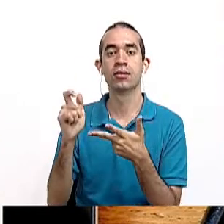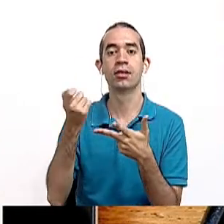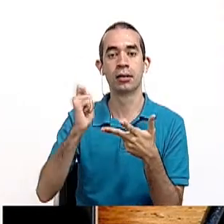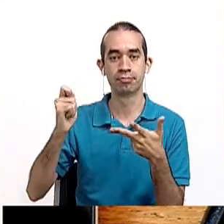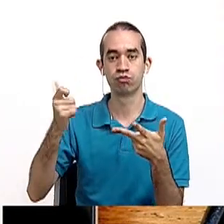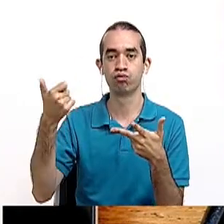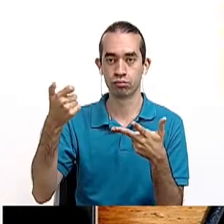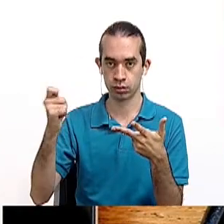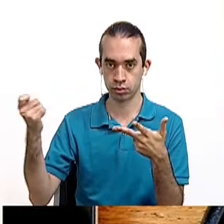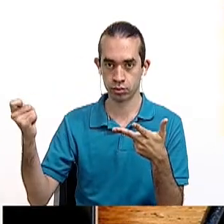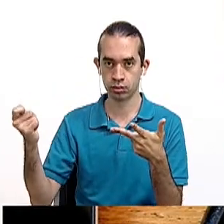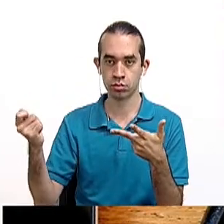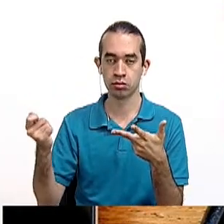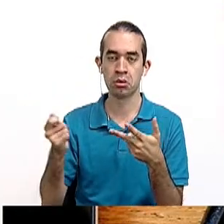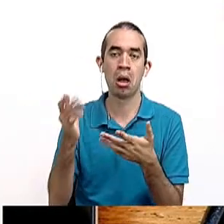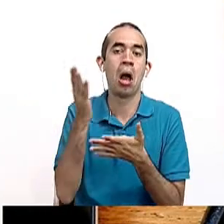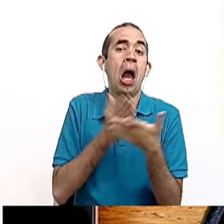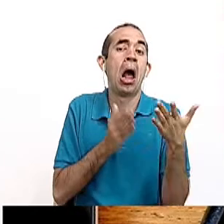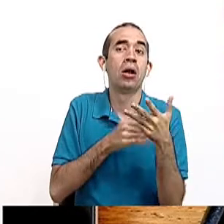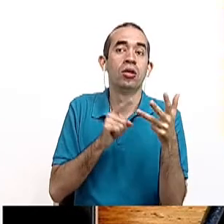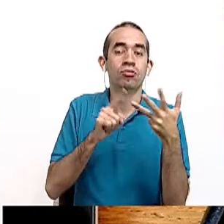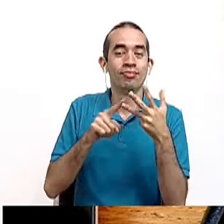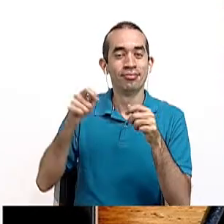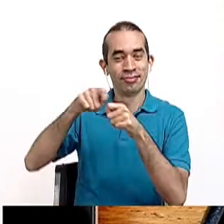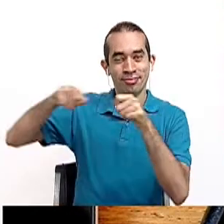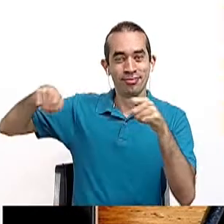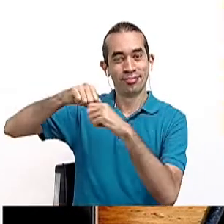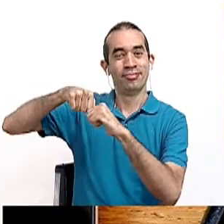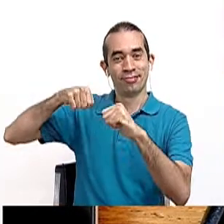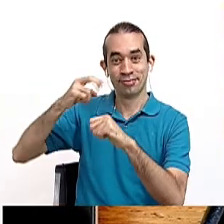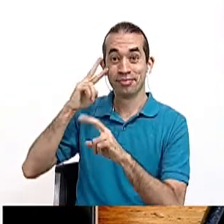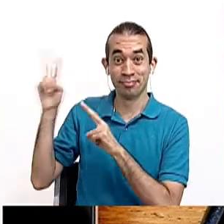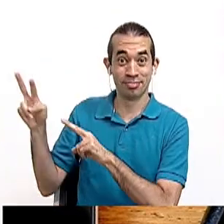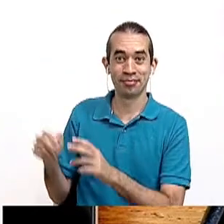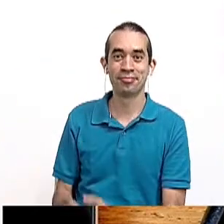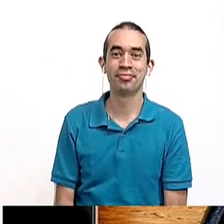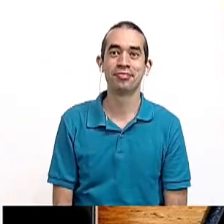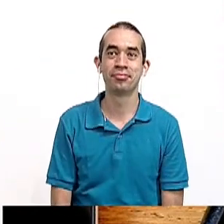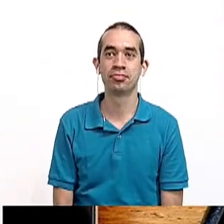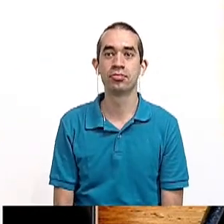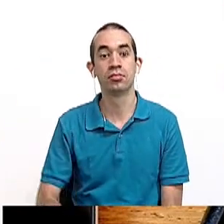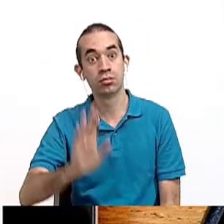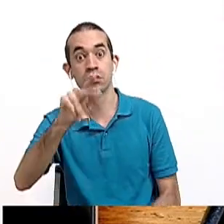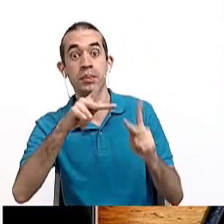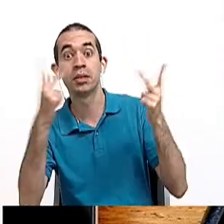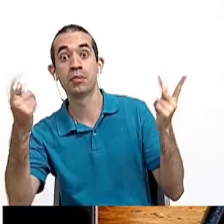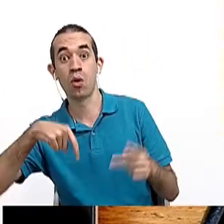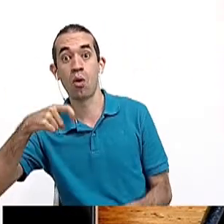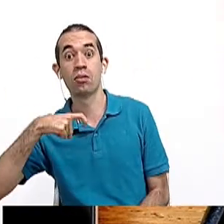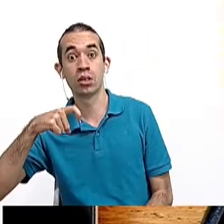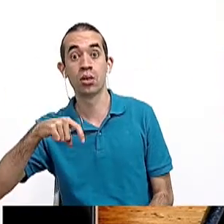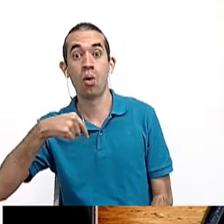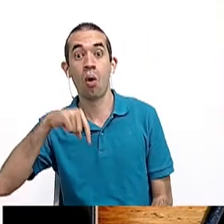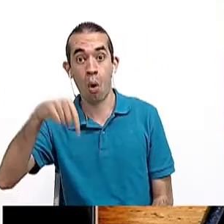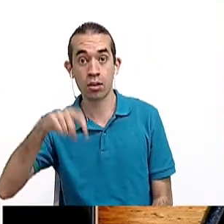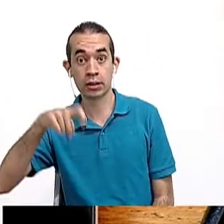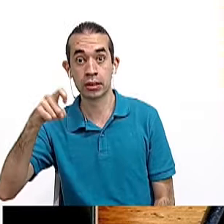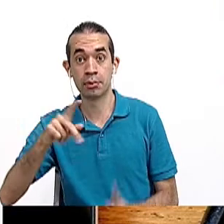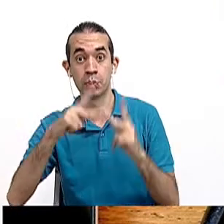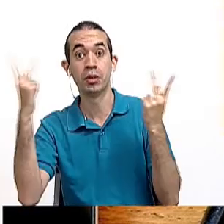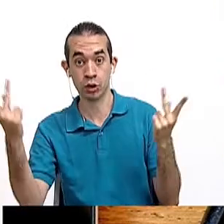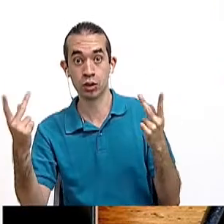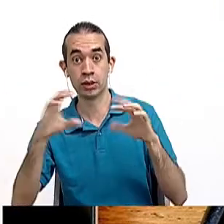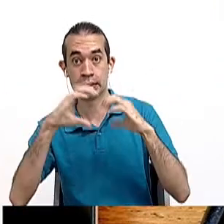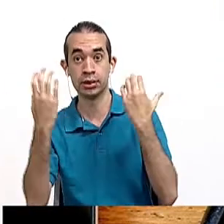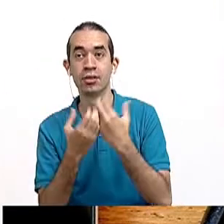y lapicero. Y por cualquier cosa, aquí está mi cartuchera. ¿Y el periódico? Hoy necesitamos periódico en la clase. Ah,